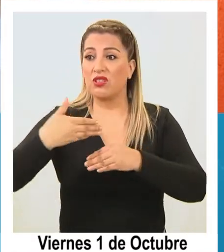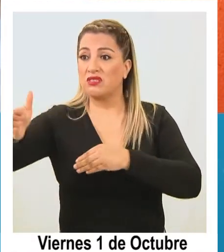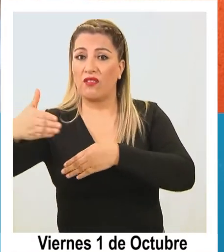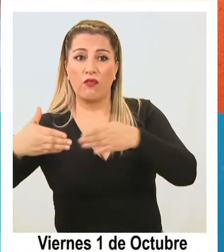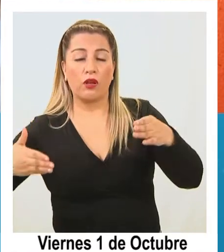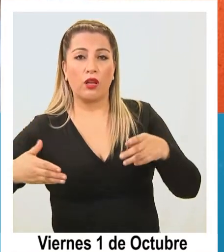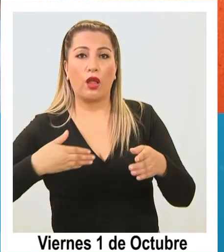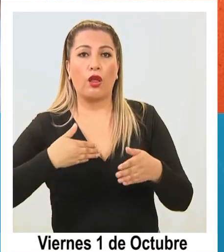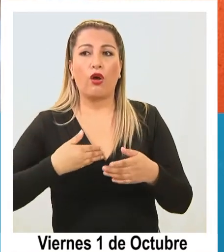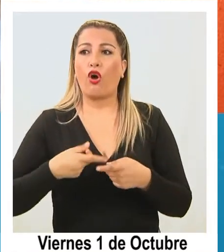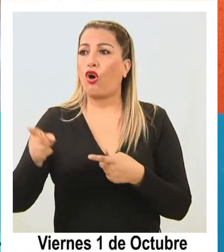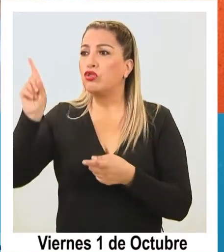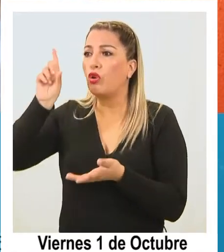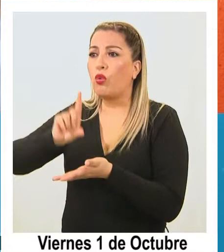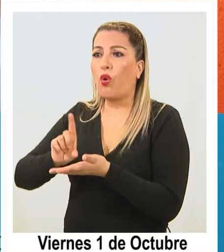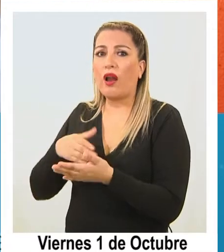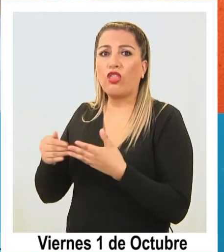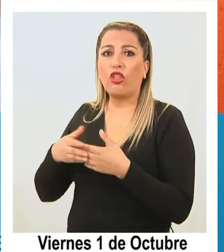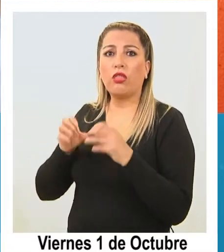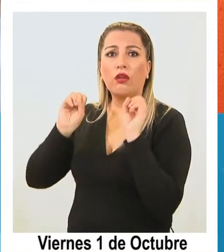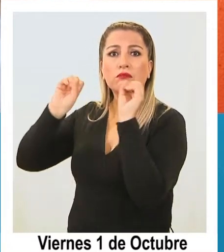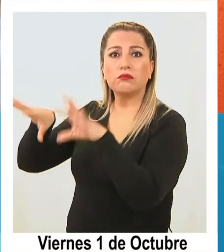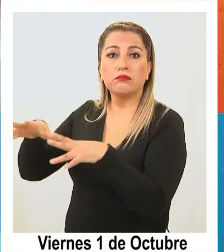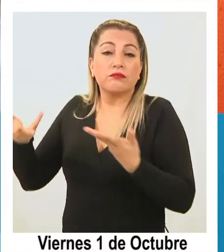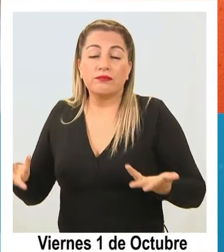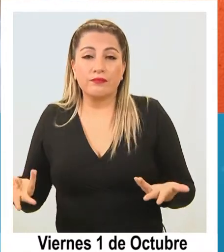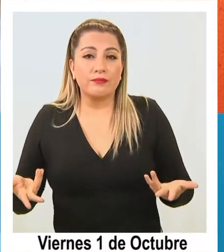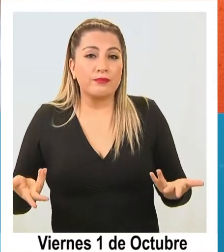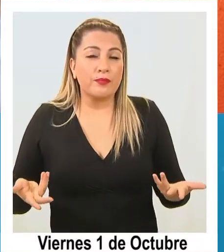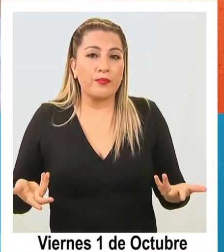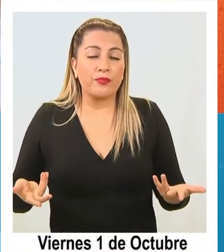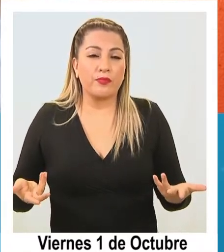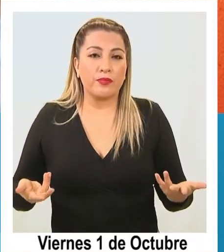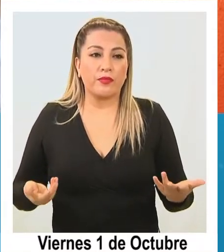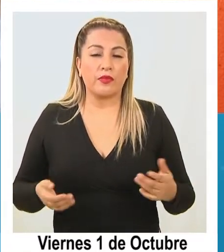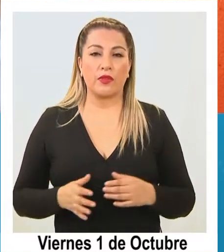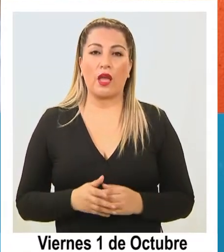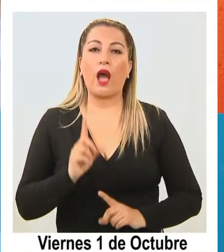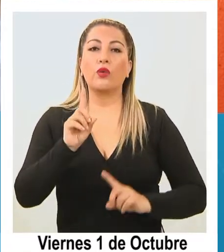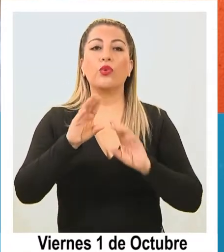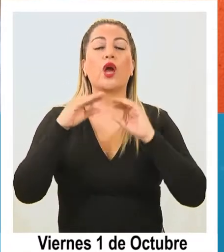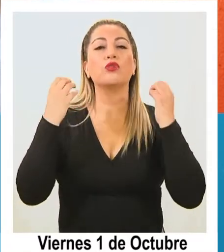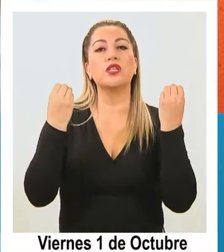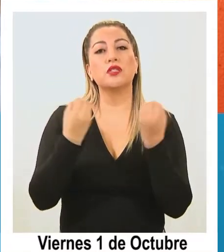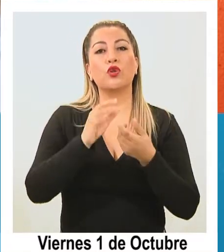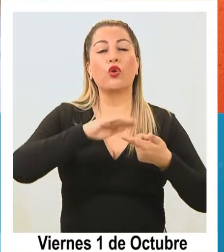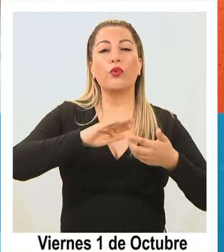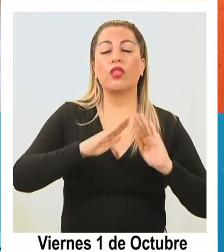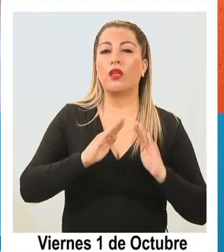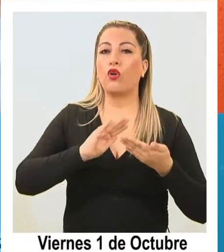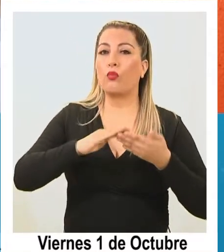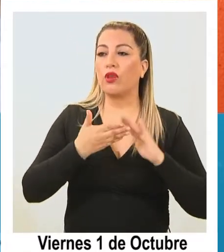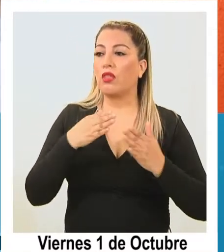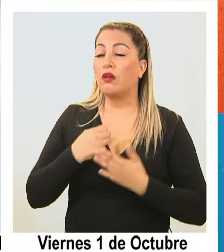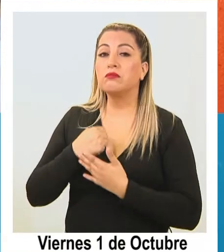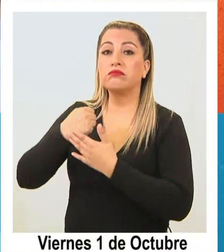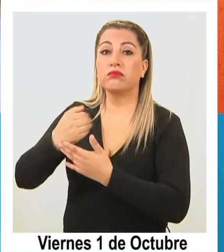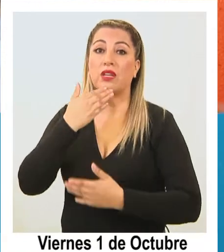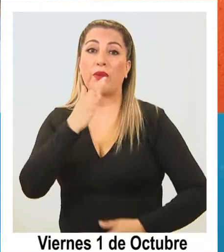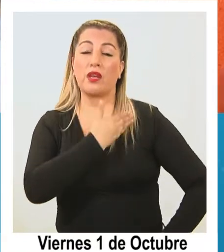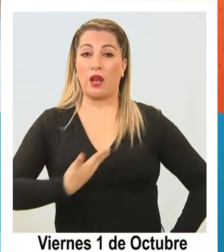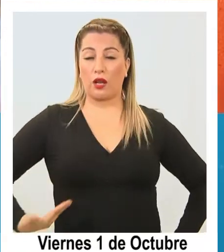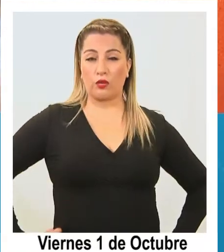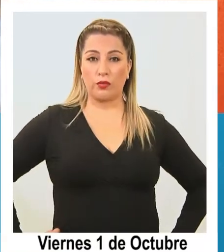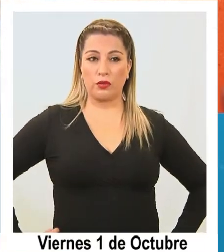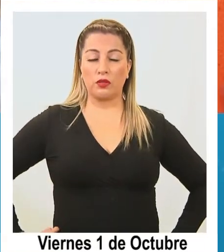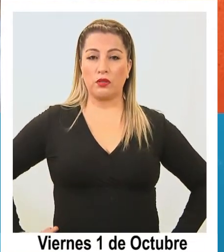lugar donde llevar a esas personas. Ahí también empezaron a actuar algunas organizaciones comunitarias, pero el gobierno se sumó, bueno, el delegado,